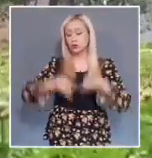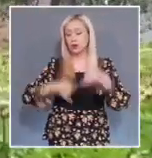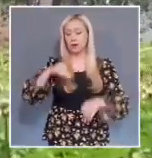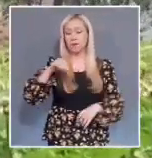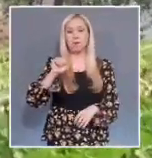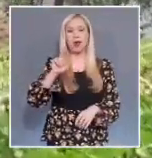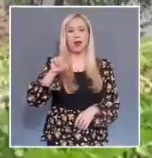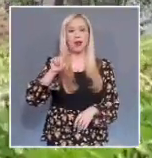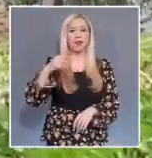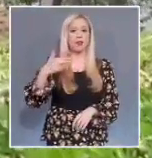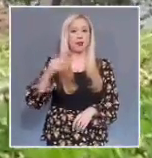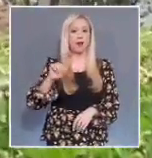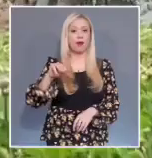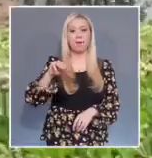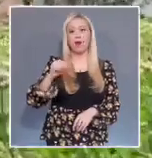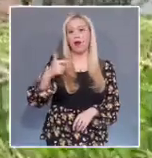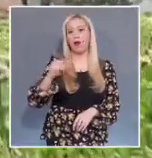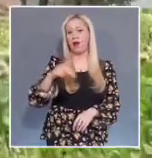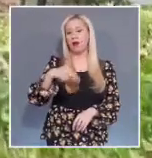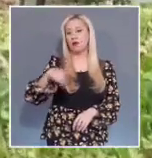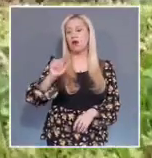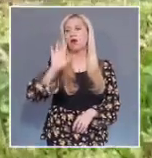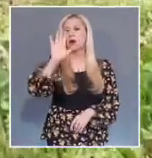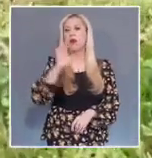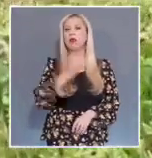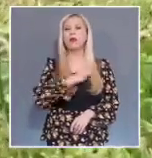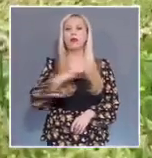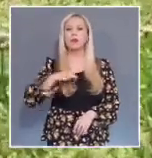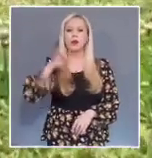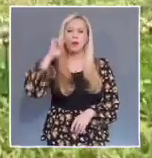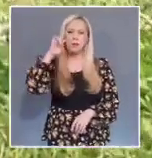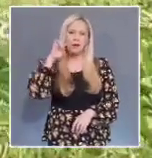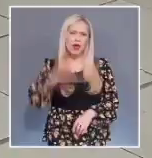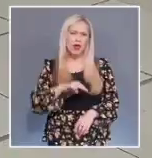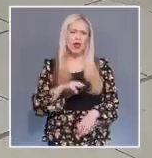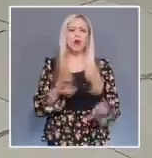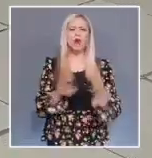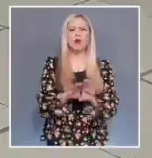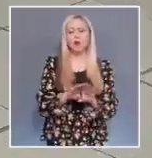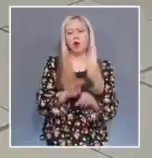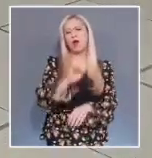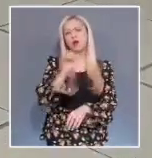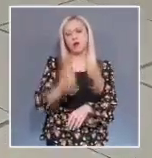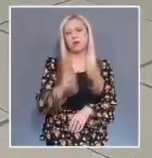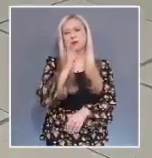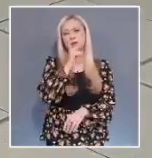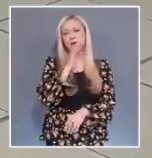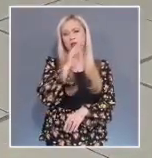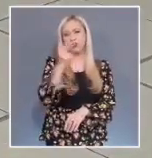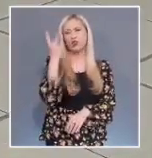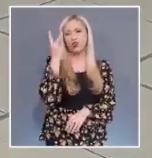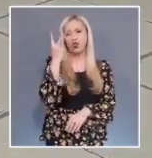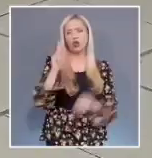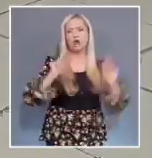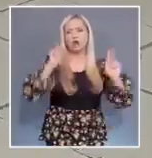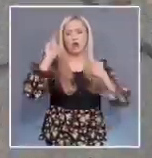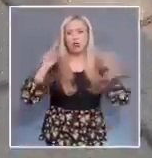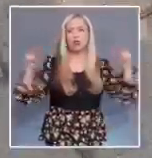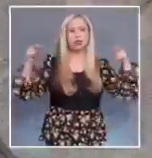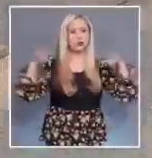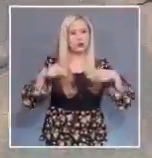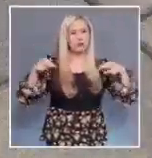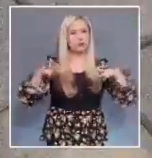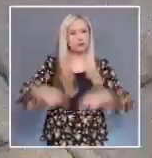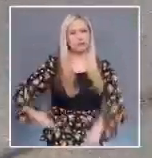los infantes deben tener un desarrollo integral al lado de ambos padres, garantizando su seguridad física y